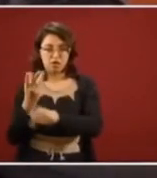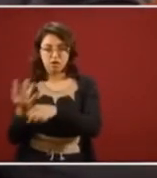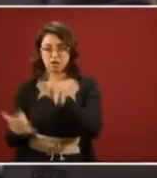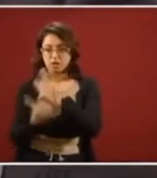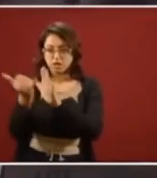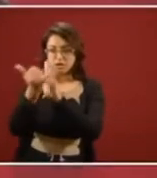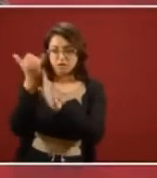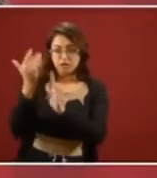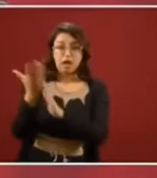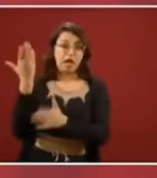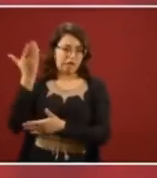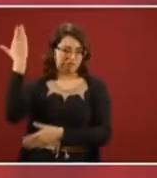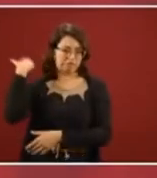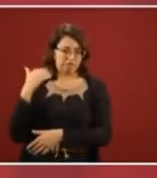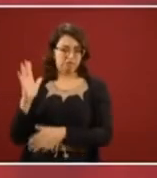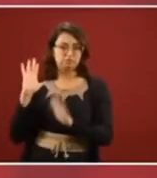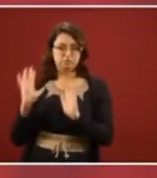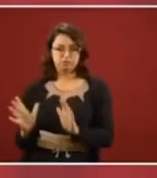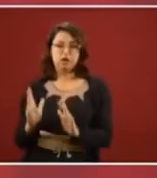y ahí vamos